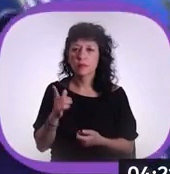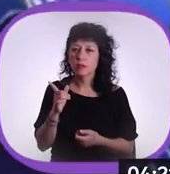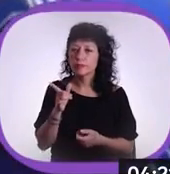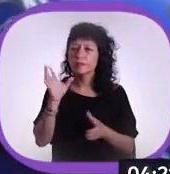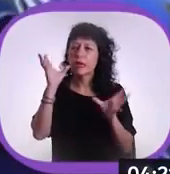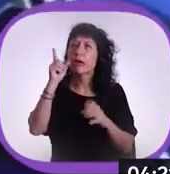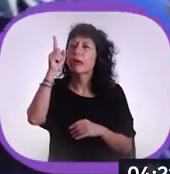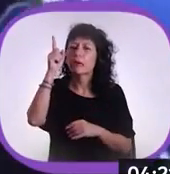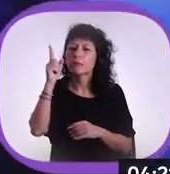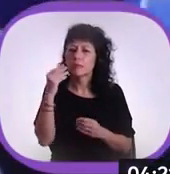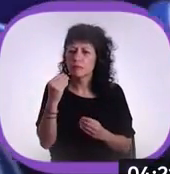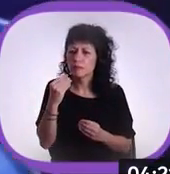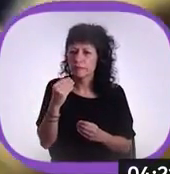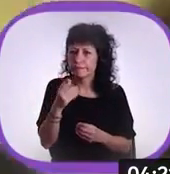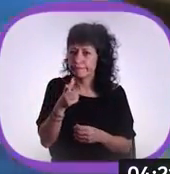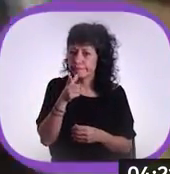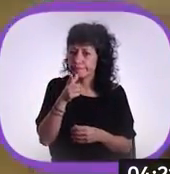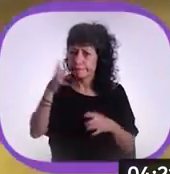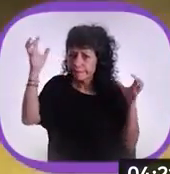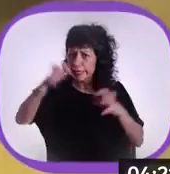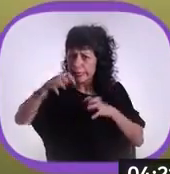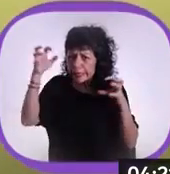Pronóstico de tiempo. Prevengo fuertes aguaceros.